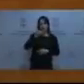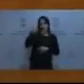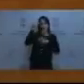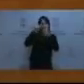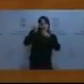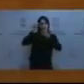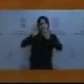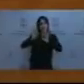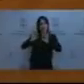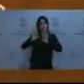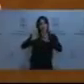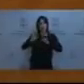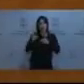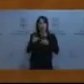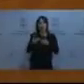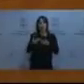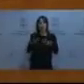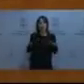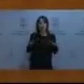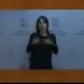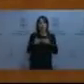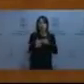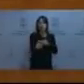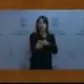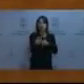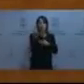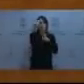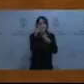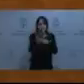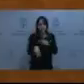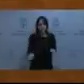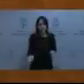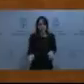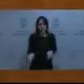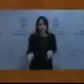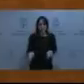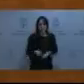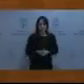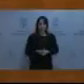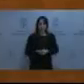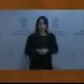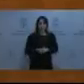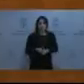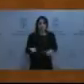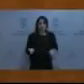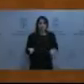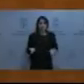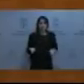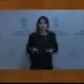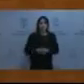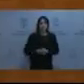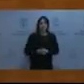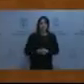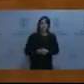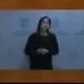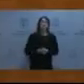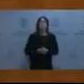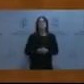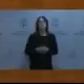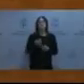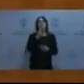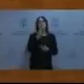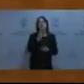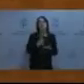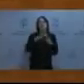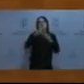nunca miramos hacia el futuro. Y claro, ya está bien del glorioso pasado y